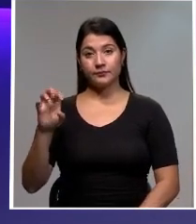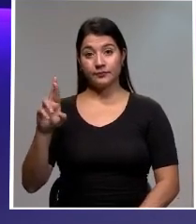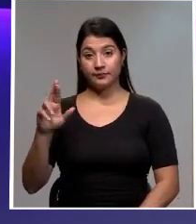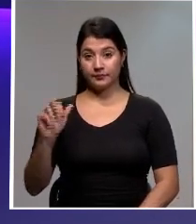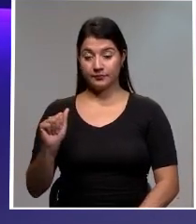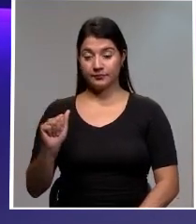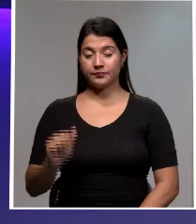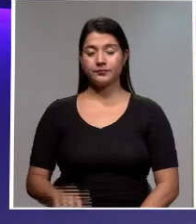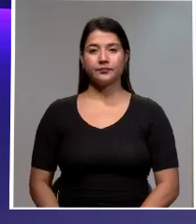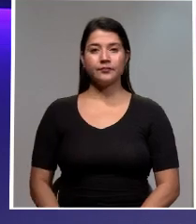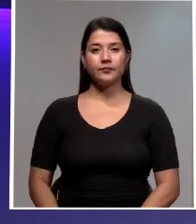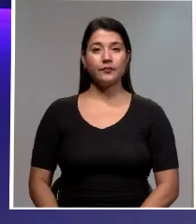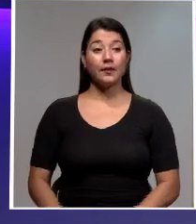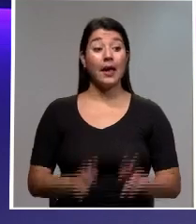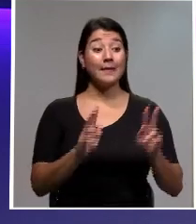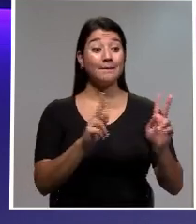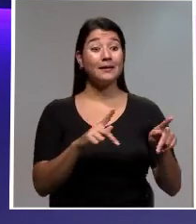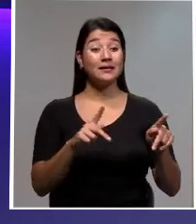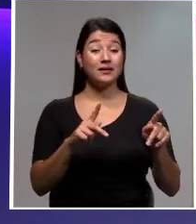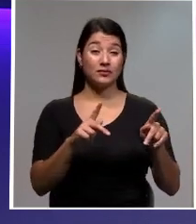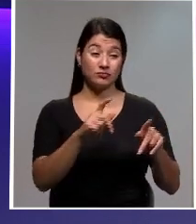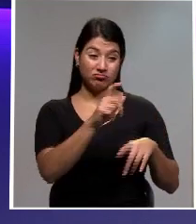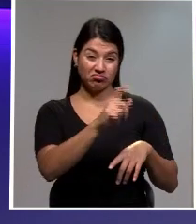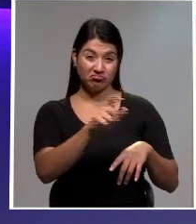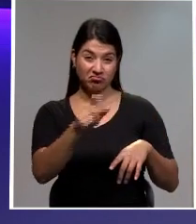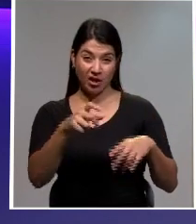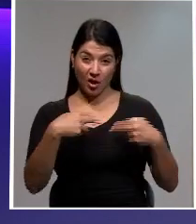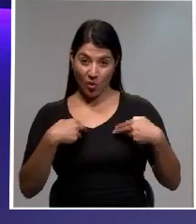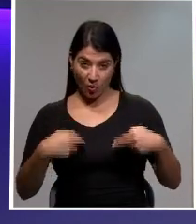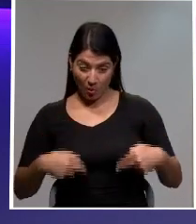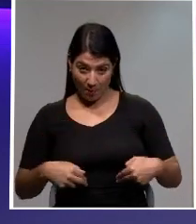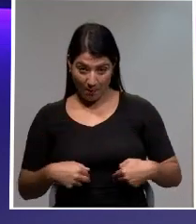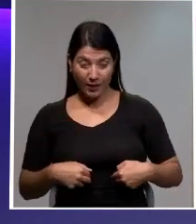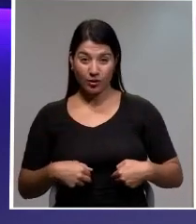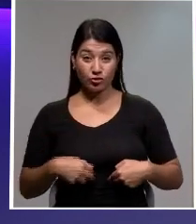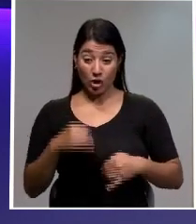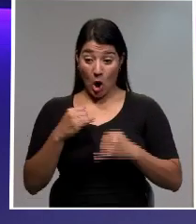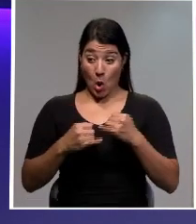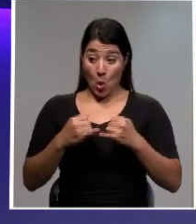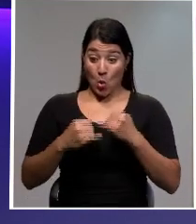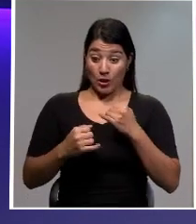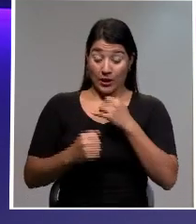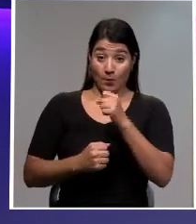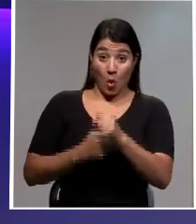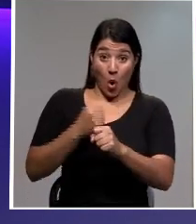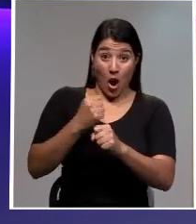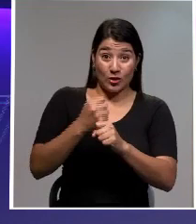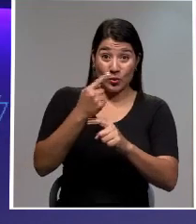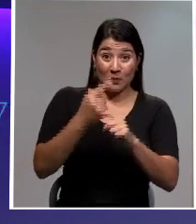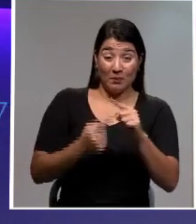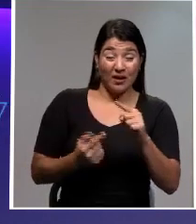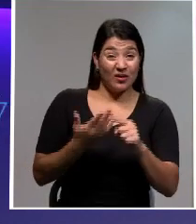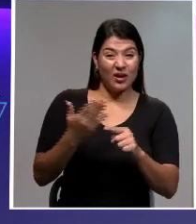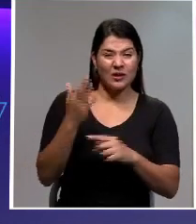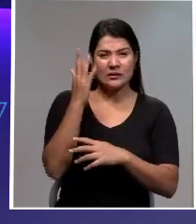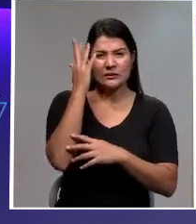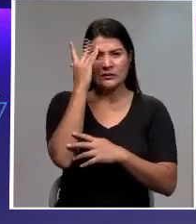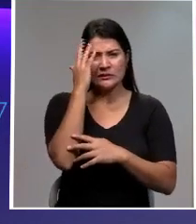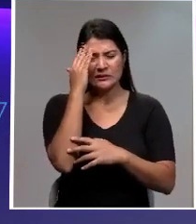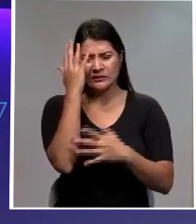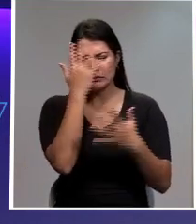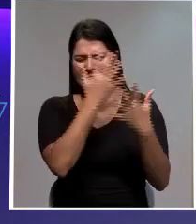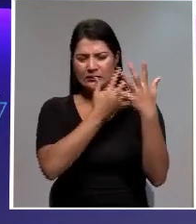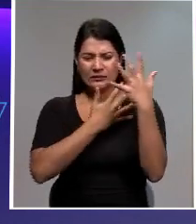Los humanos del planeta Tierra vivimos el último año y medio angustiados, con ansiedad